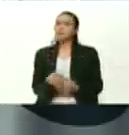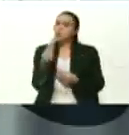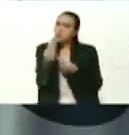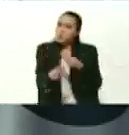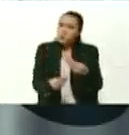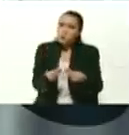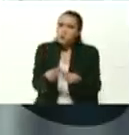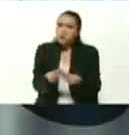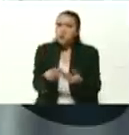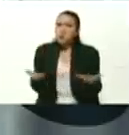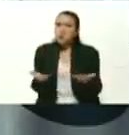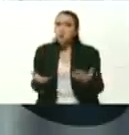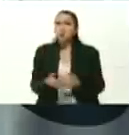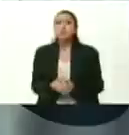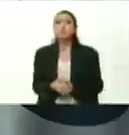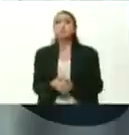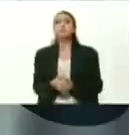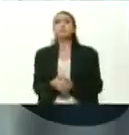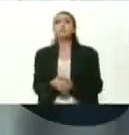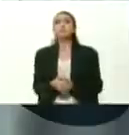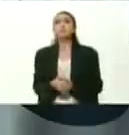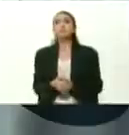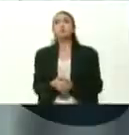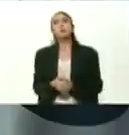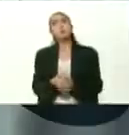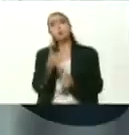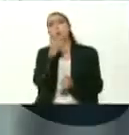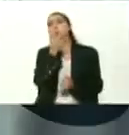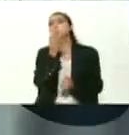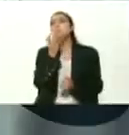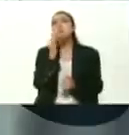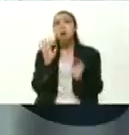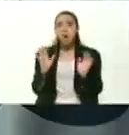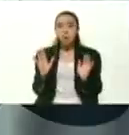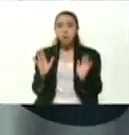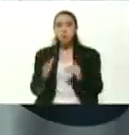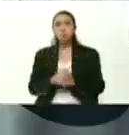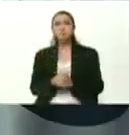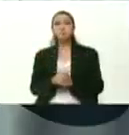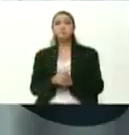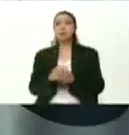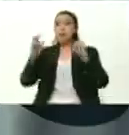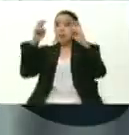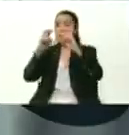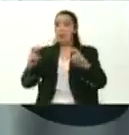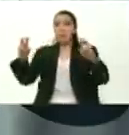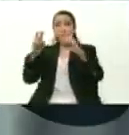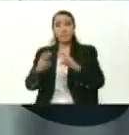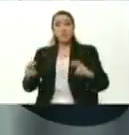hecho o qué hubiera ocurrido, por ejemplo, para investigar,